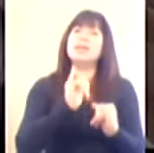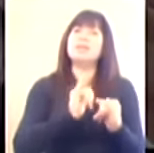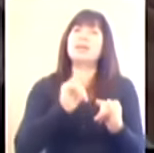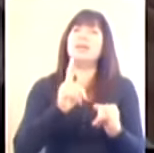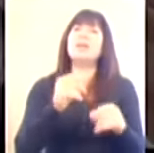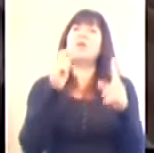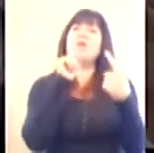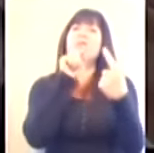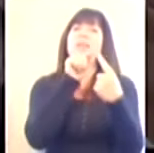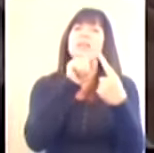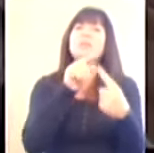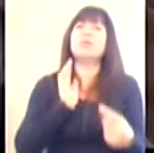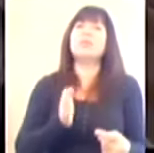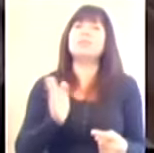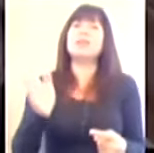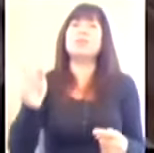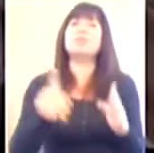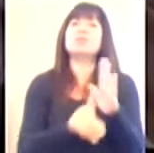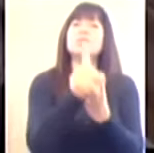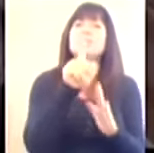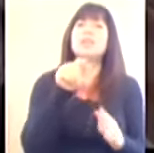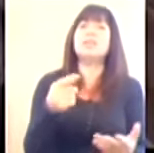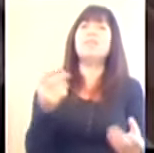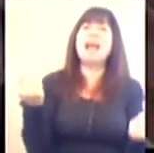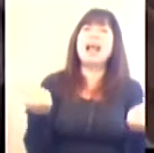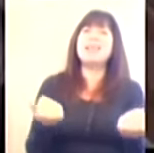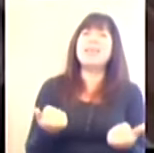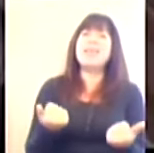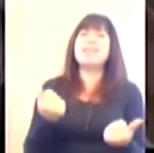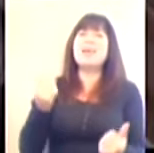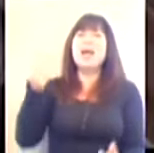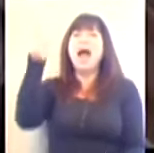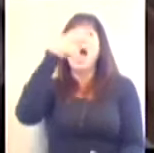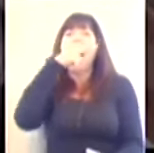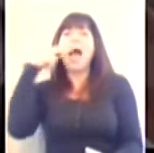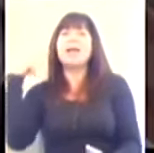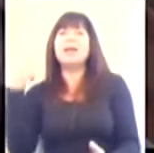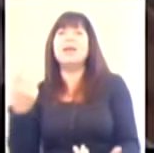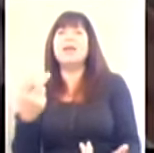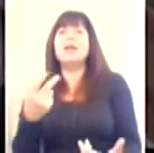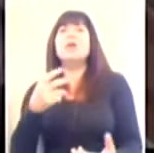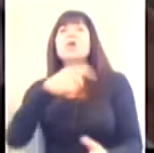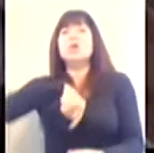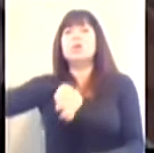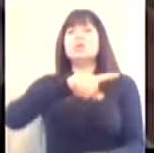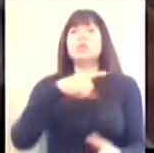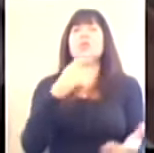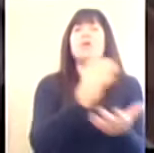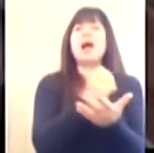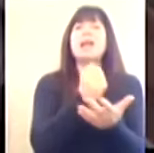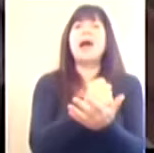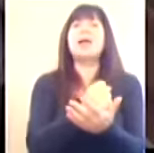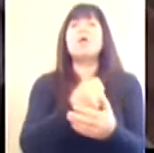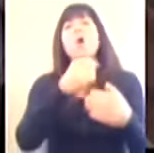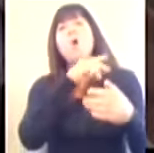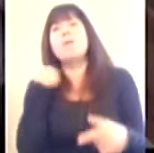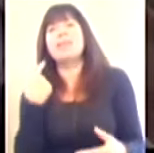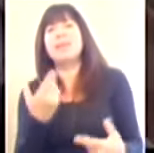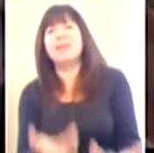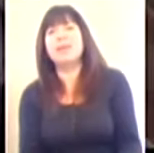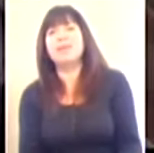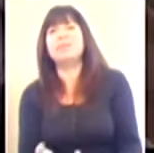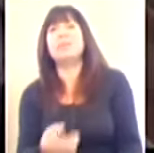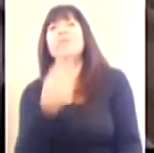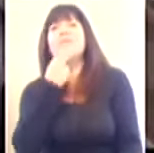desarrollo sostenible, con el tema de calidad del aire, porque nosotros vamos a ganar, o ojalá no, o perder esto en esa